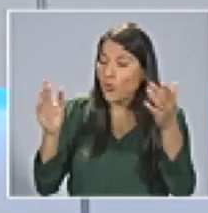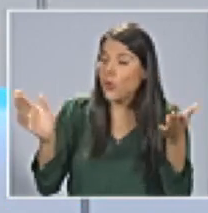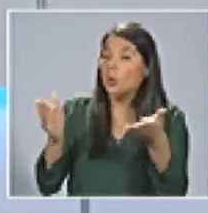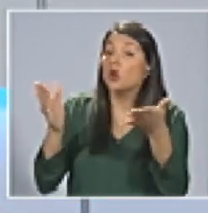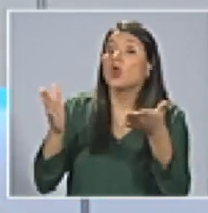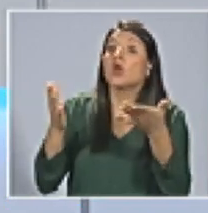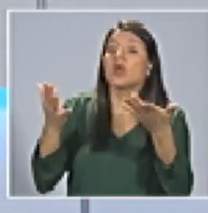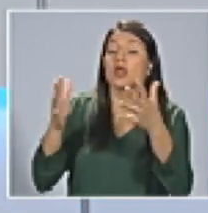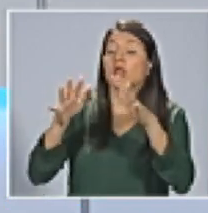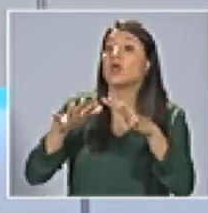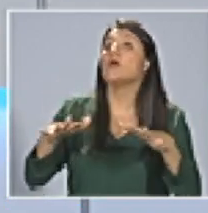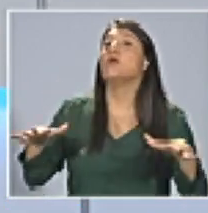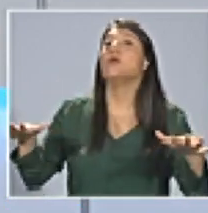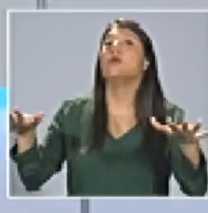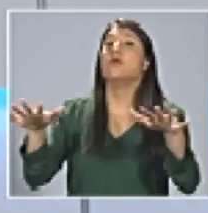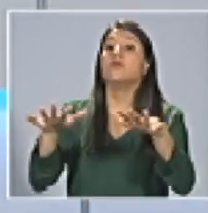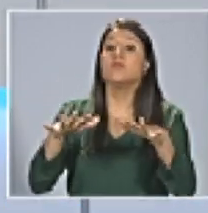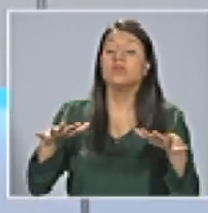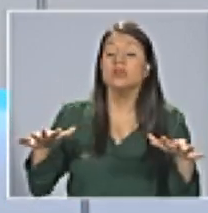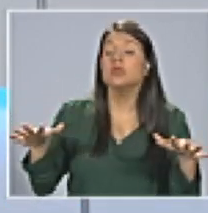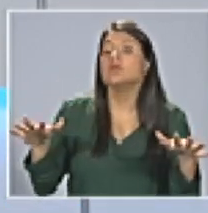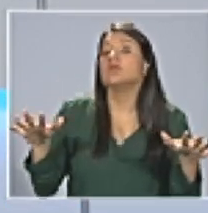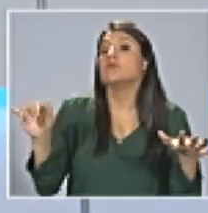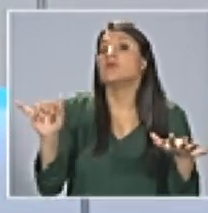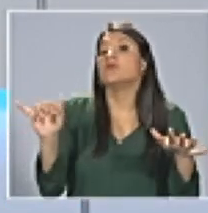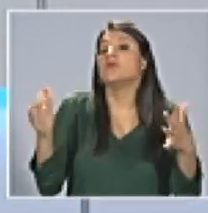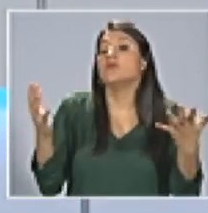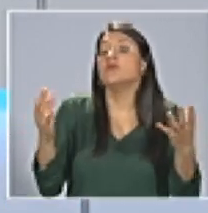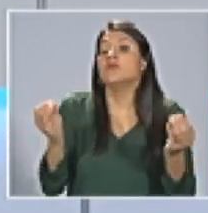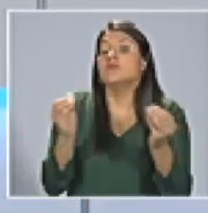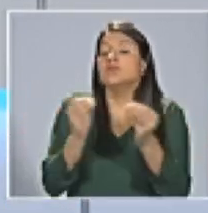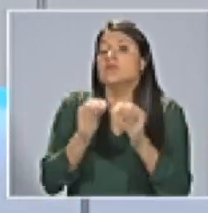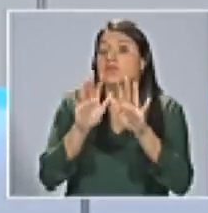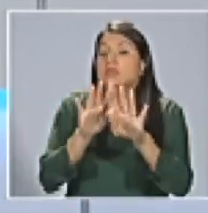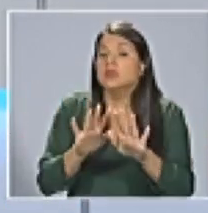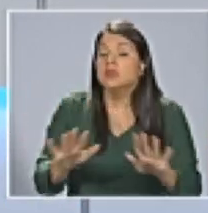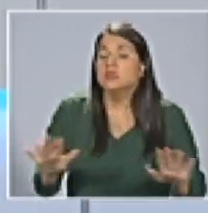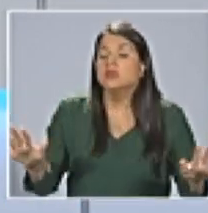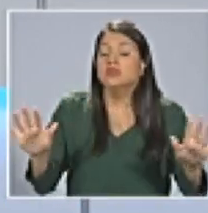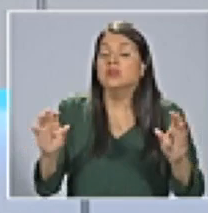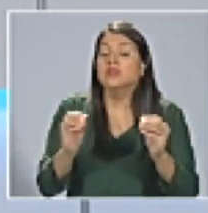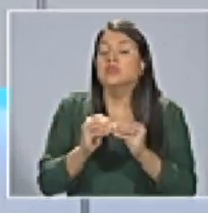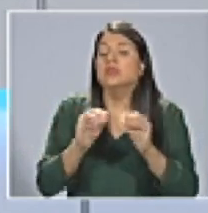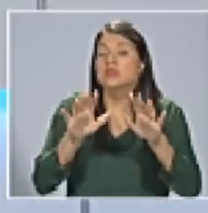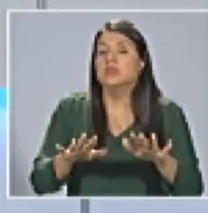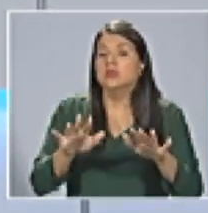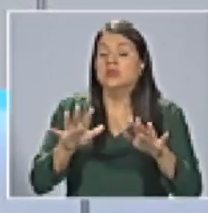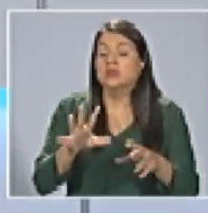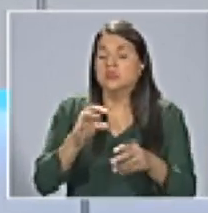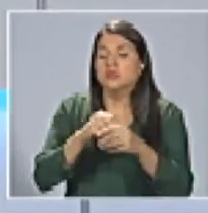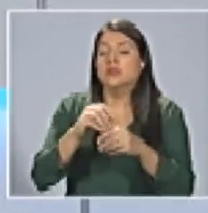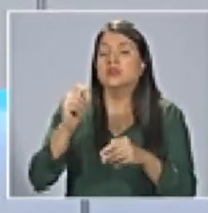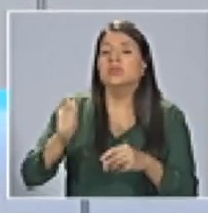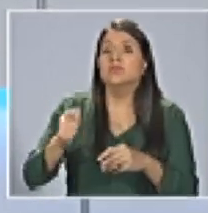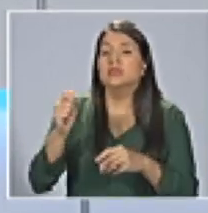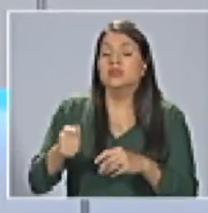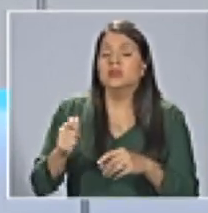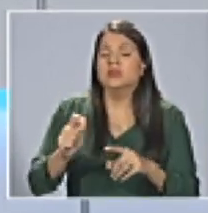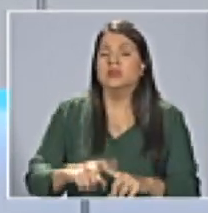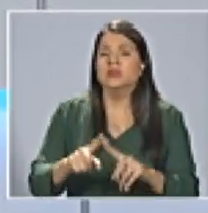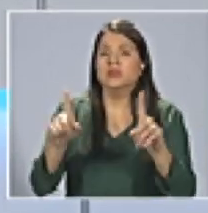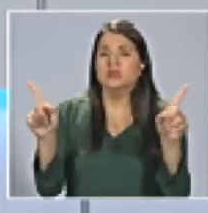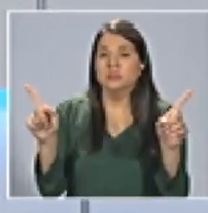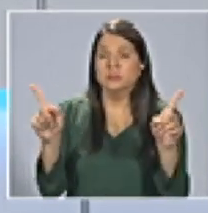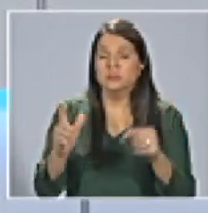un ambiente, digamos, más sereno, más tranquilo, más pacífico a lo interno de Corte Plena,